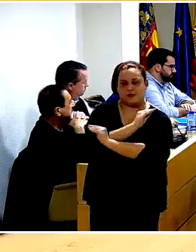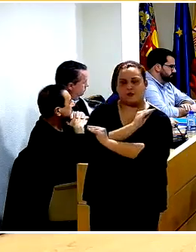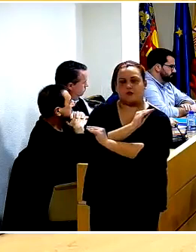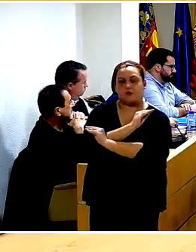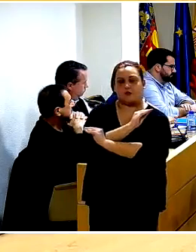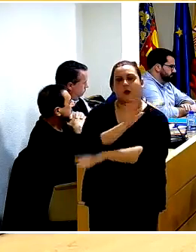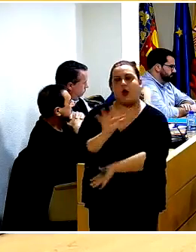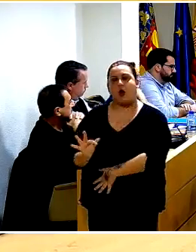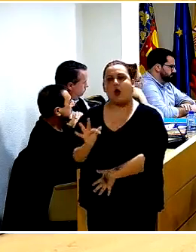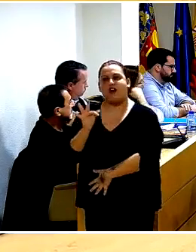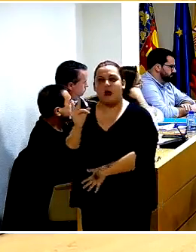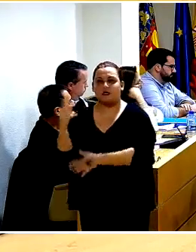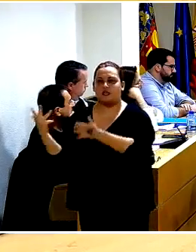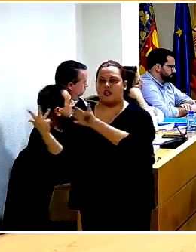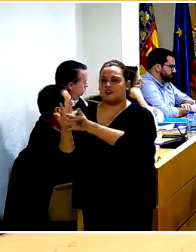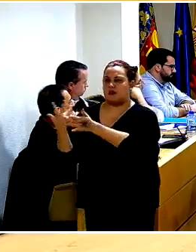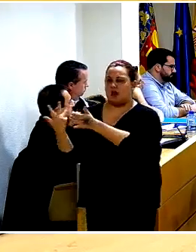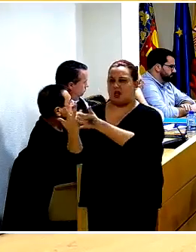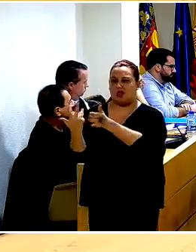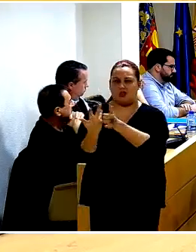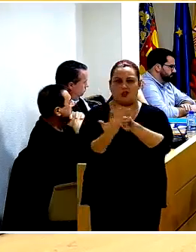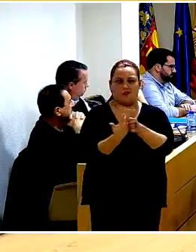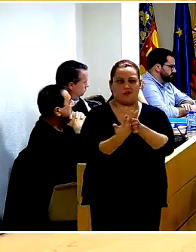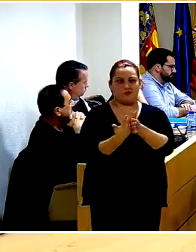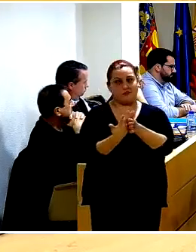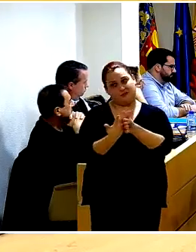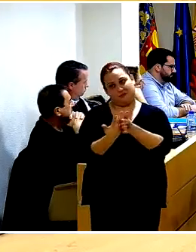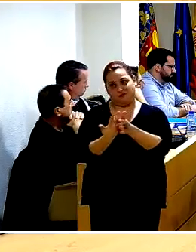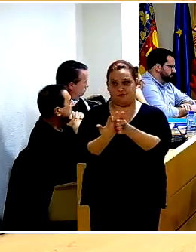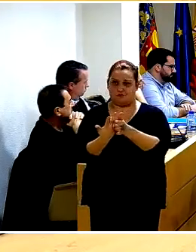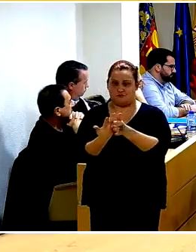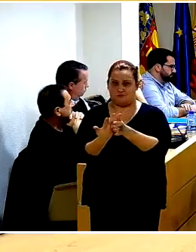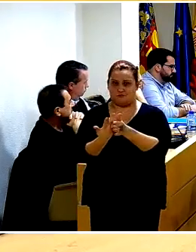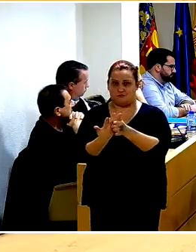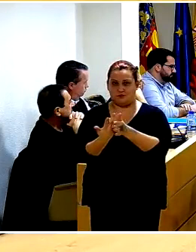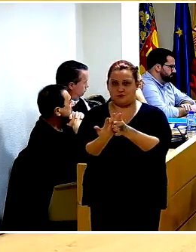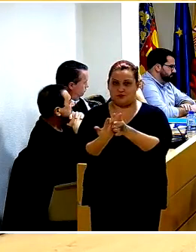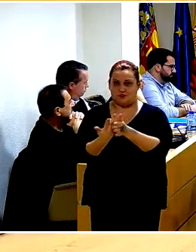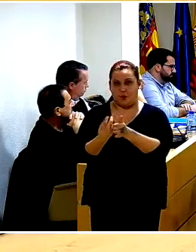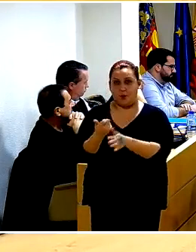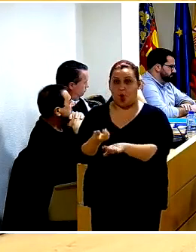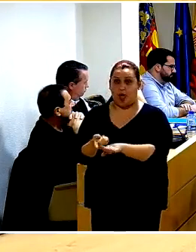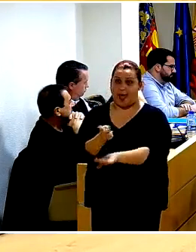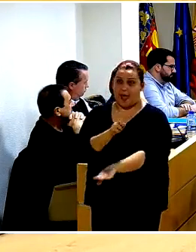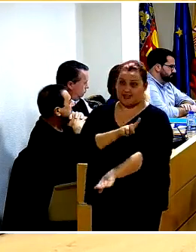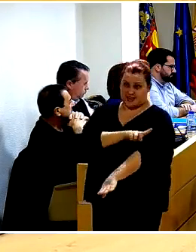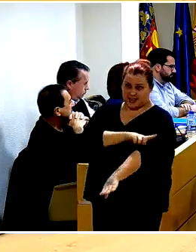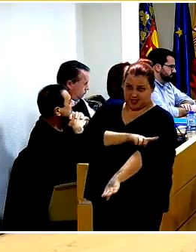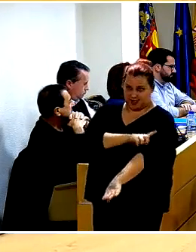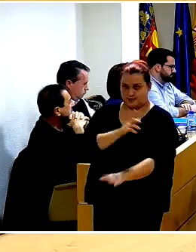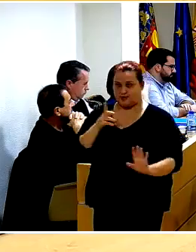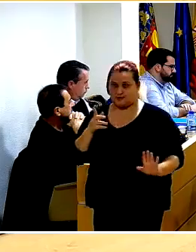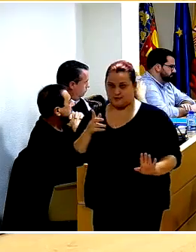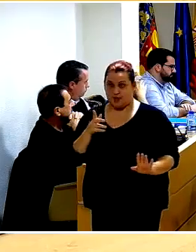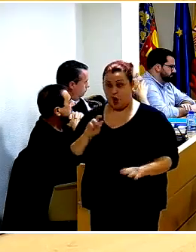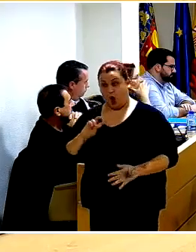además las explicaciones que recibimos están exageradas en algunos extremos, o sea, se callan lo que se